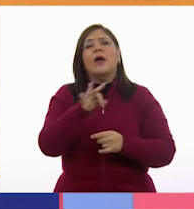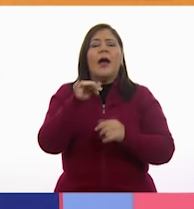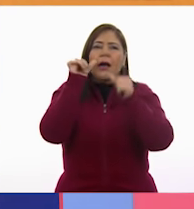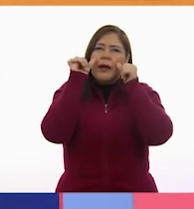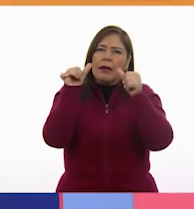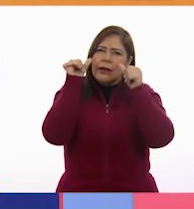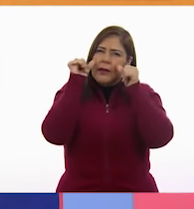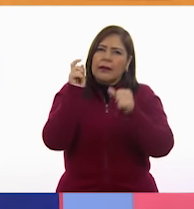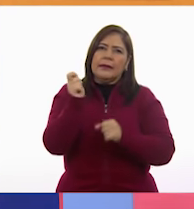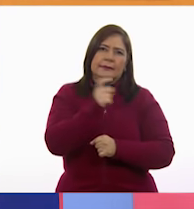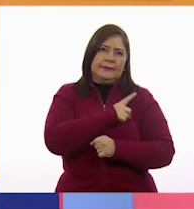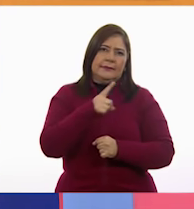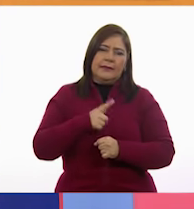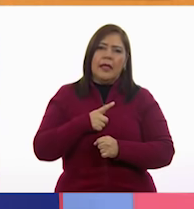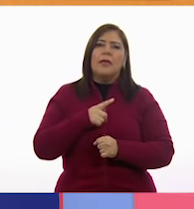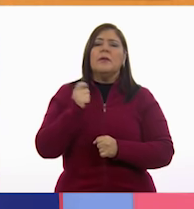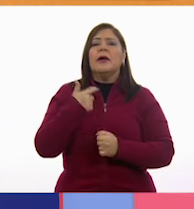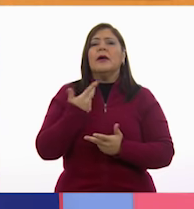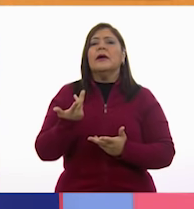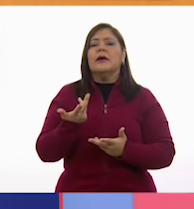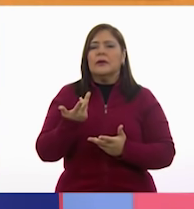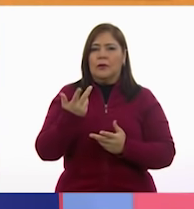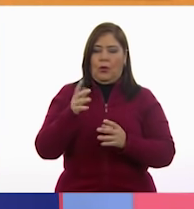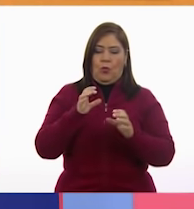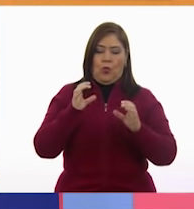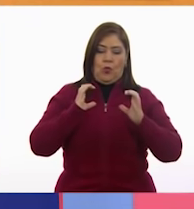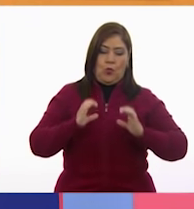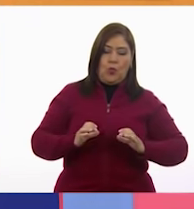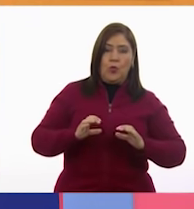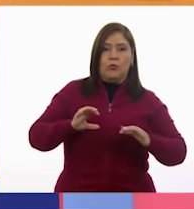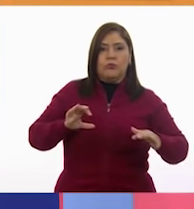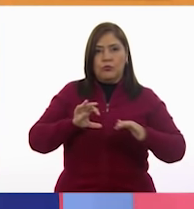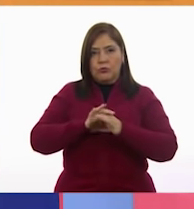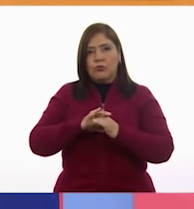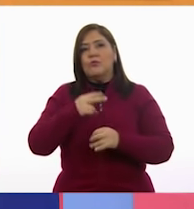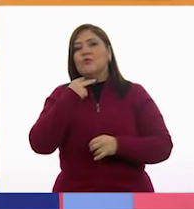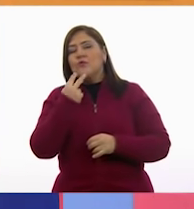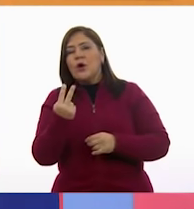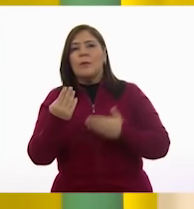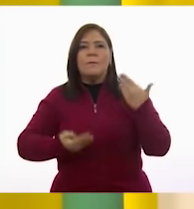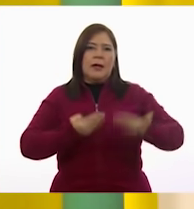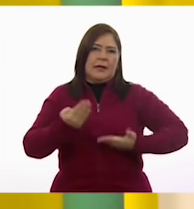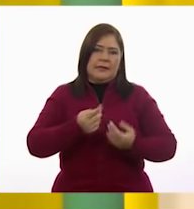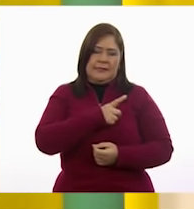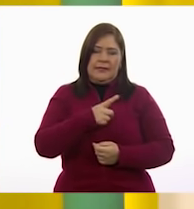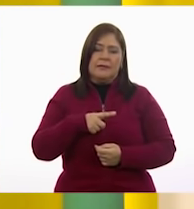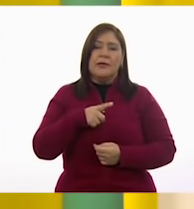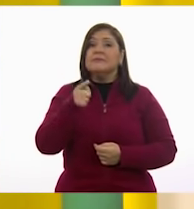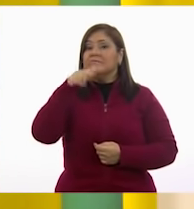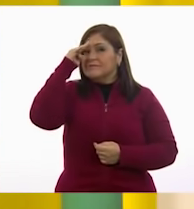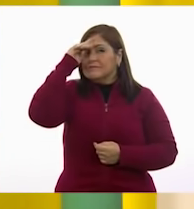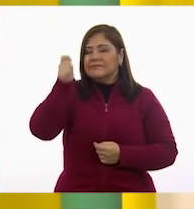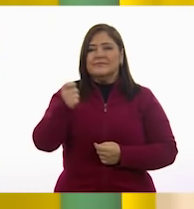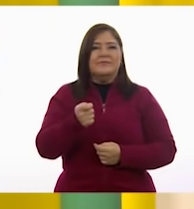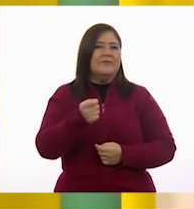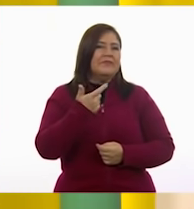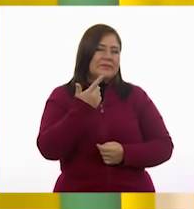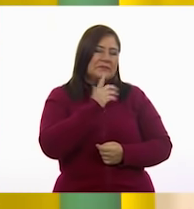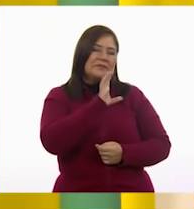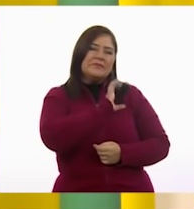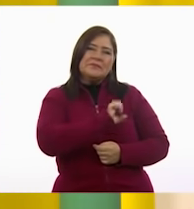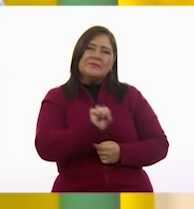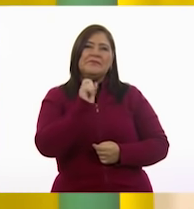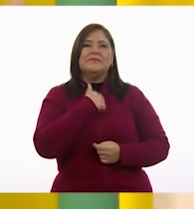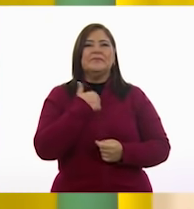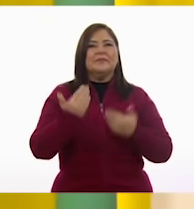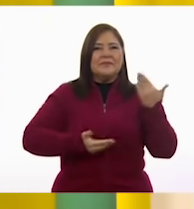atentos porque vamos a coordinar los movimientos, la voz y también el baile. ¿Qué te parece? Nos encanta bailar, cantar y